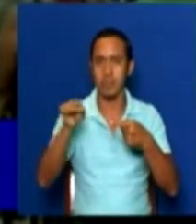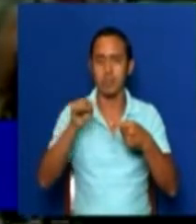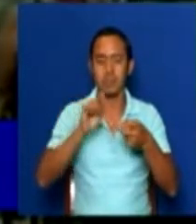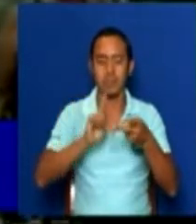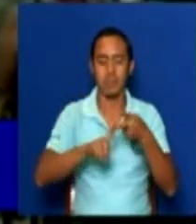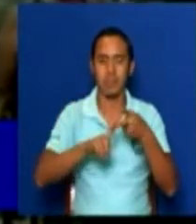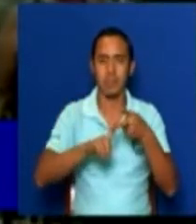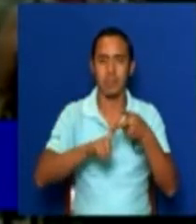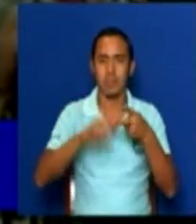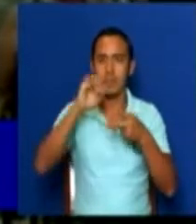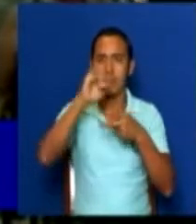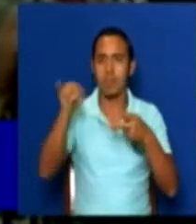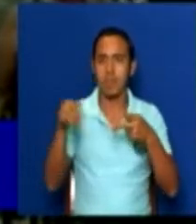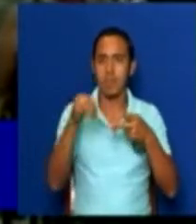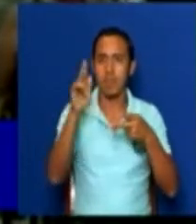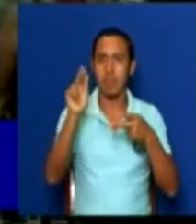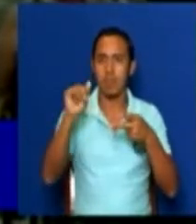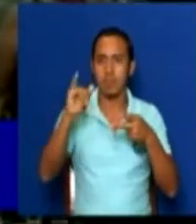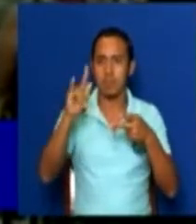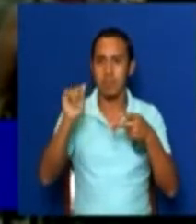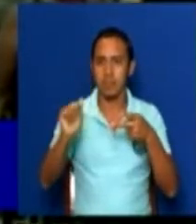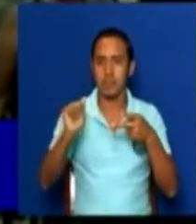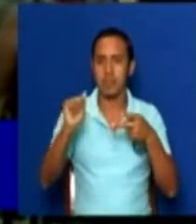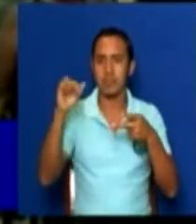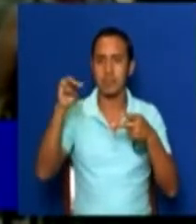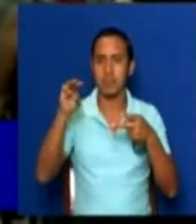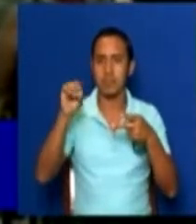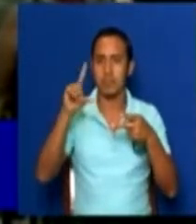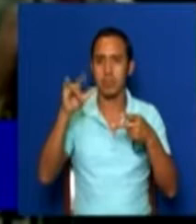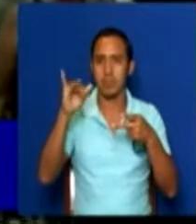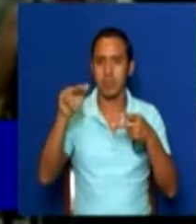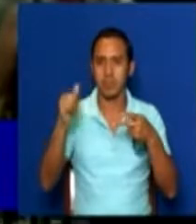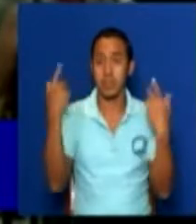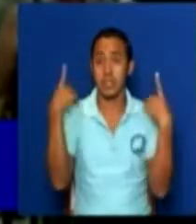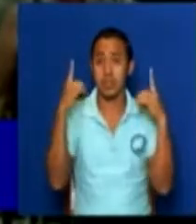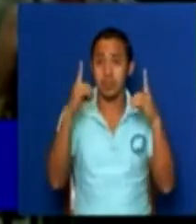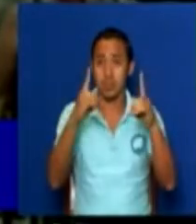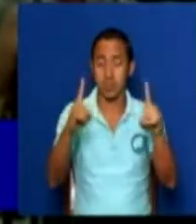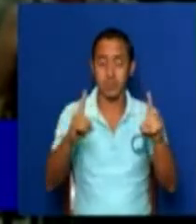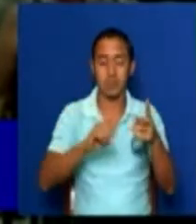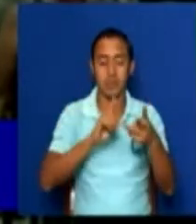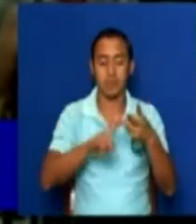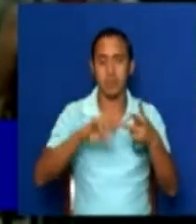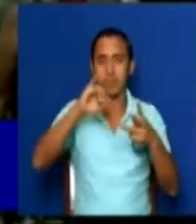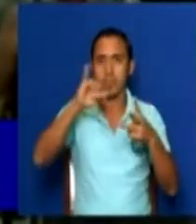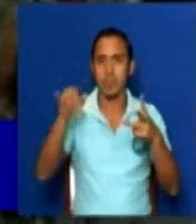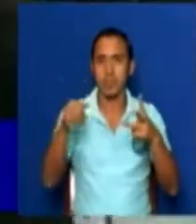la compañera Juanita Molina de Chinandega, compañero Justo Pérez,